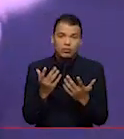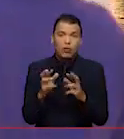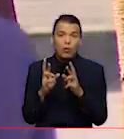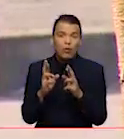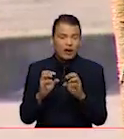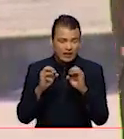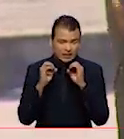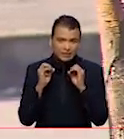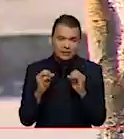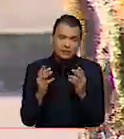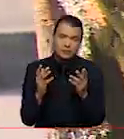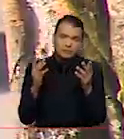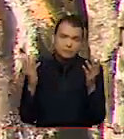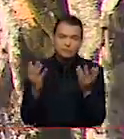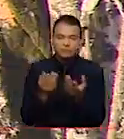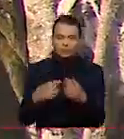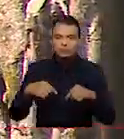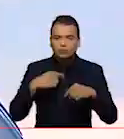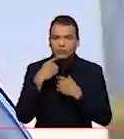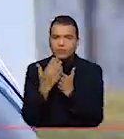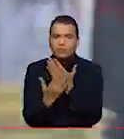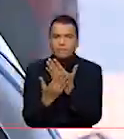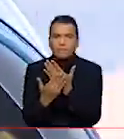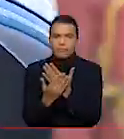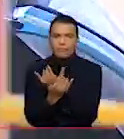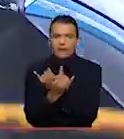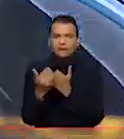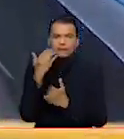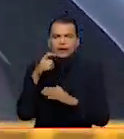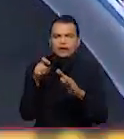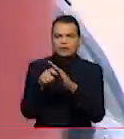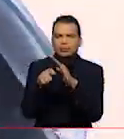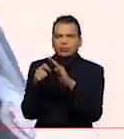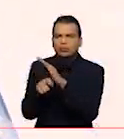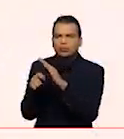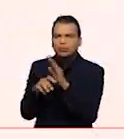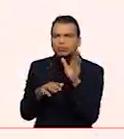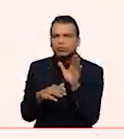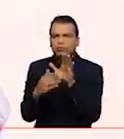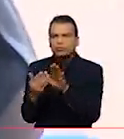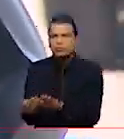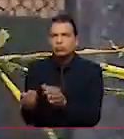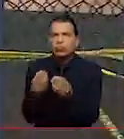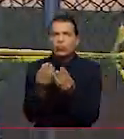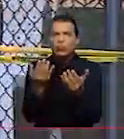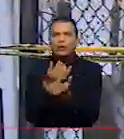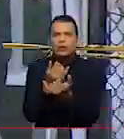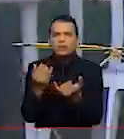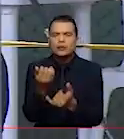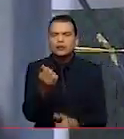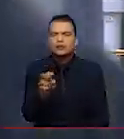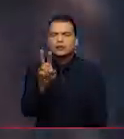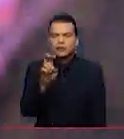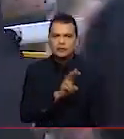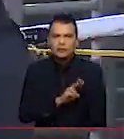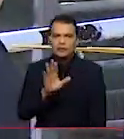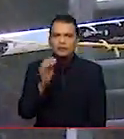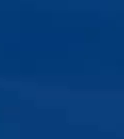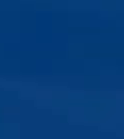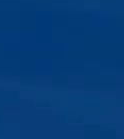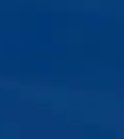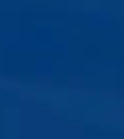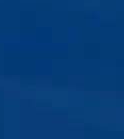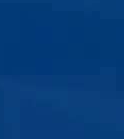el reporte de las autoridades regionales, 17 feminicidios se registraron durante el año 2021 en el departamento.